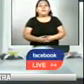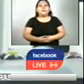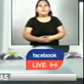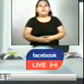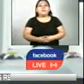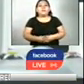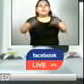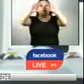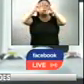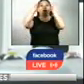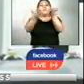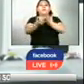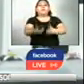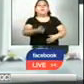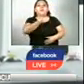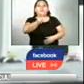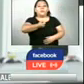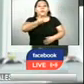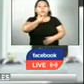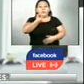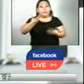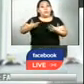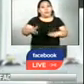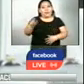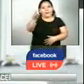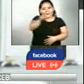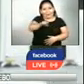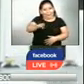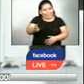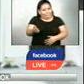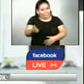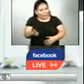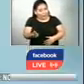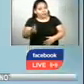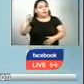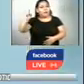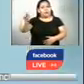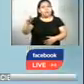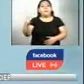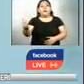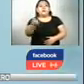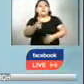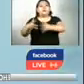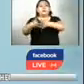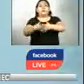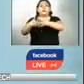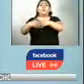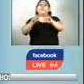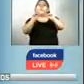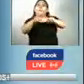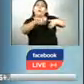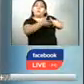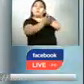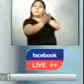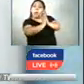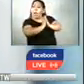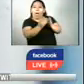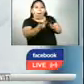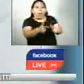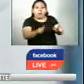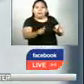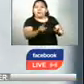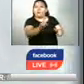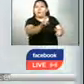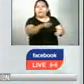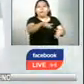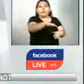En noticias internacionales, a partir de la próxima semana, los estadounidenses podrán solicitar pruebas gratuitas en un sitio